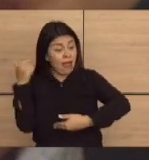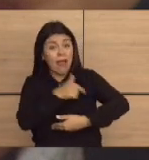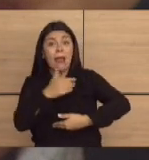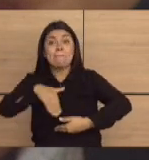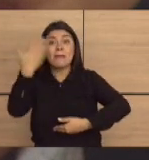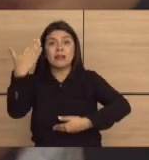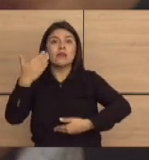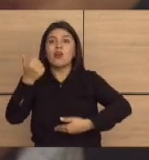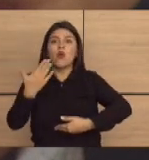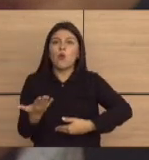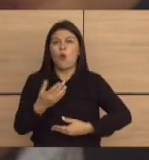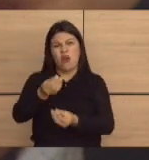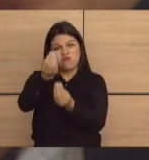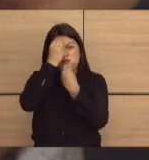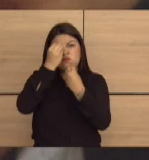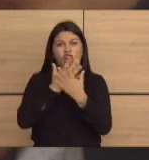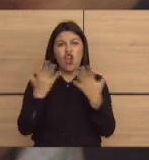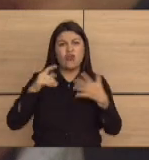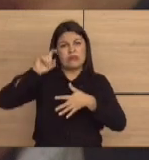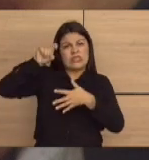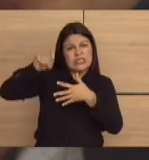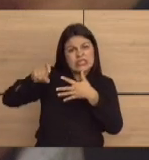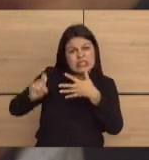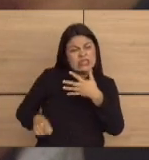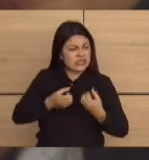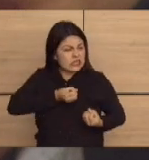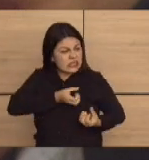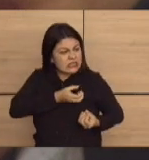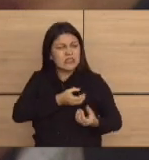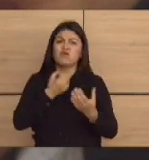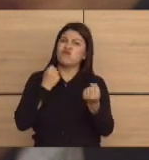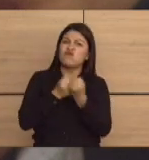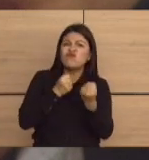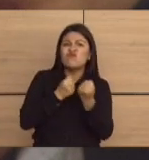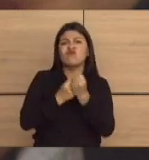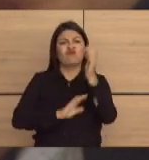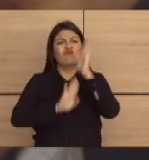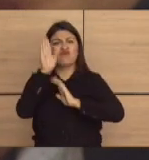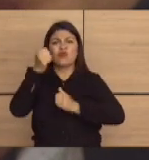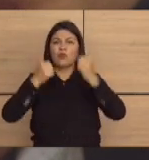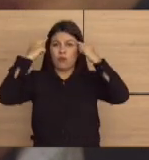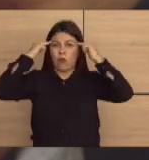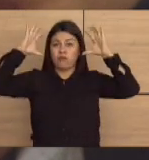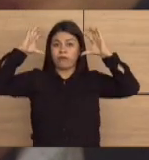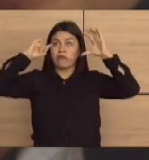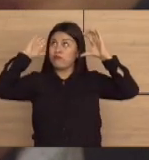los micronutrientes necesarios para desarrollar y fortalecer la corteza prefrontal del